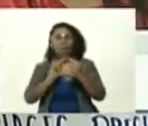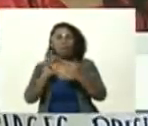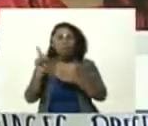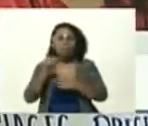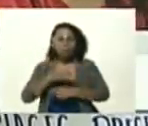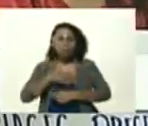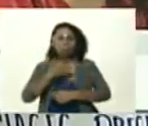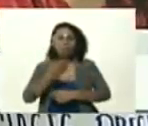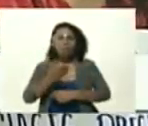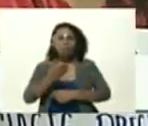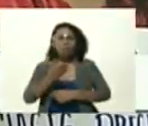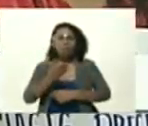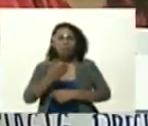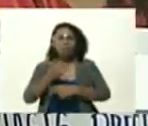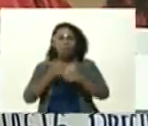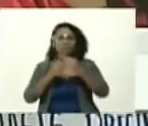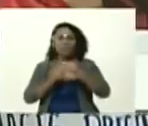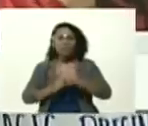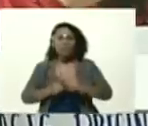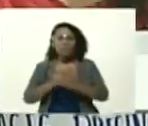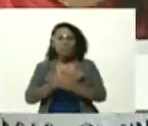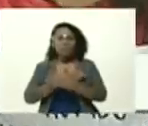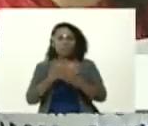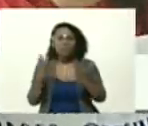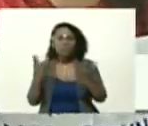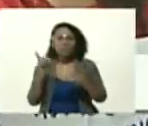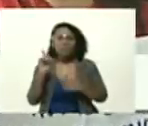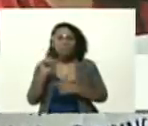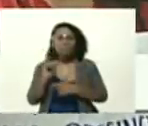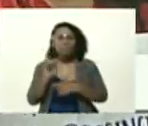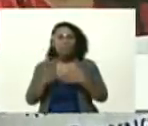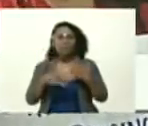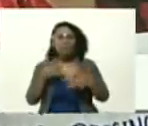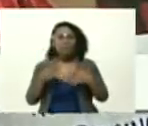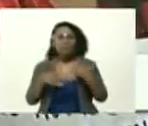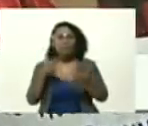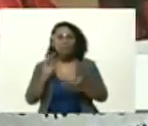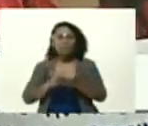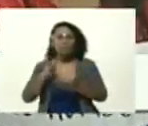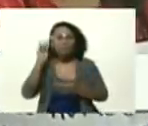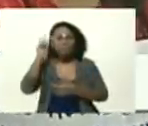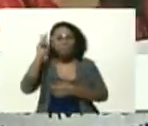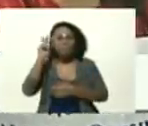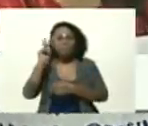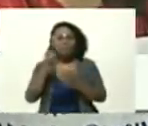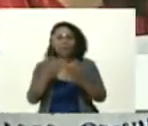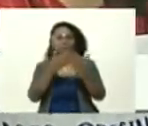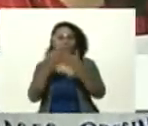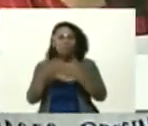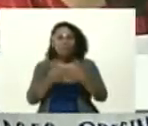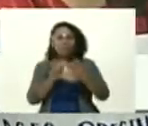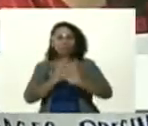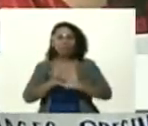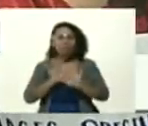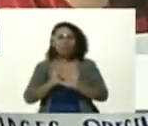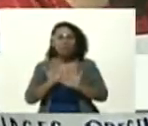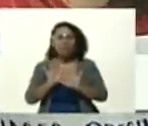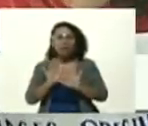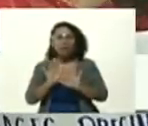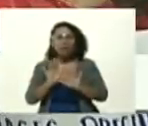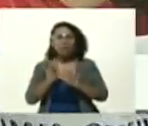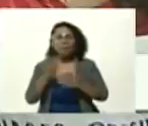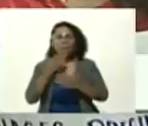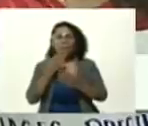posible sumando la disposición también de los académicos, de los profesores, de los estudiantes, que ya